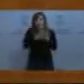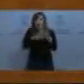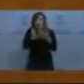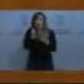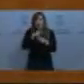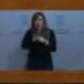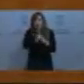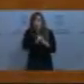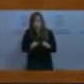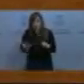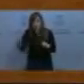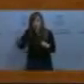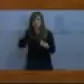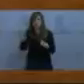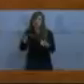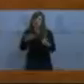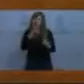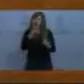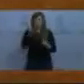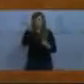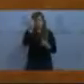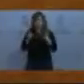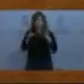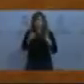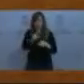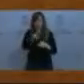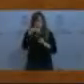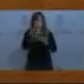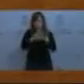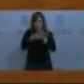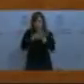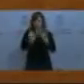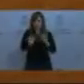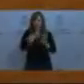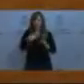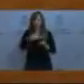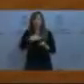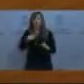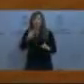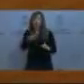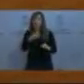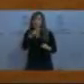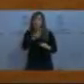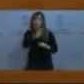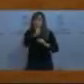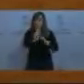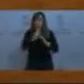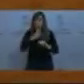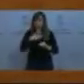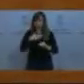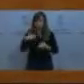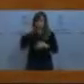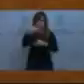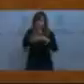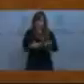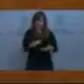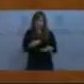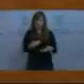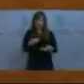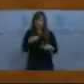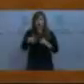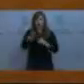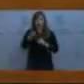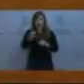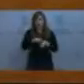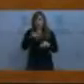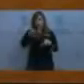también, y no me parece que sea el momento ahora de ponernos a hablar de eso. Como quise indicar en el transcurso de mi pregunta, el tiempo de acceso, por lo tanto,